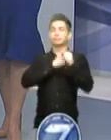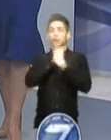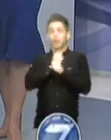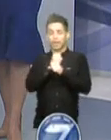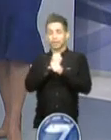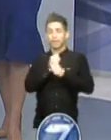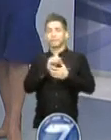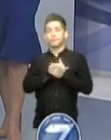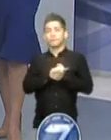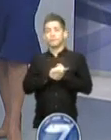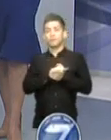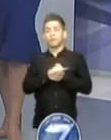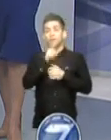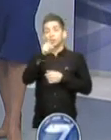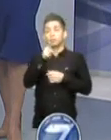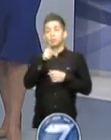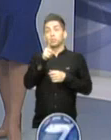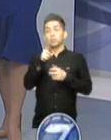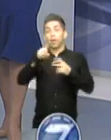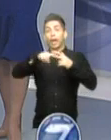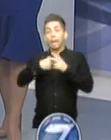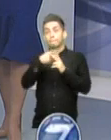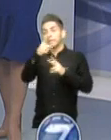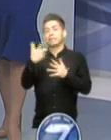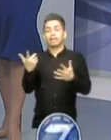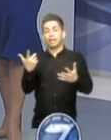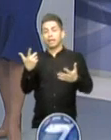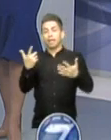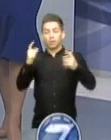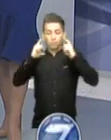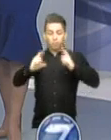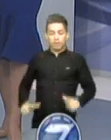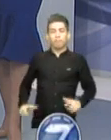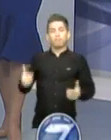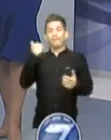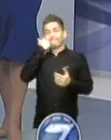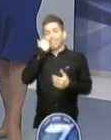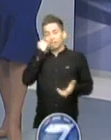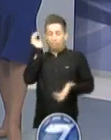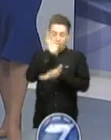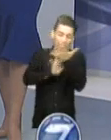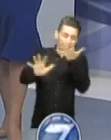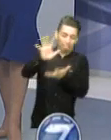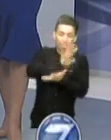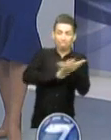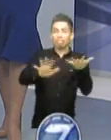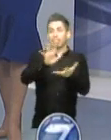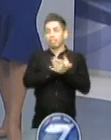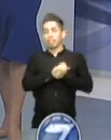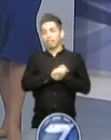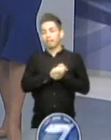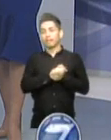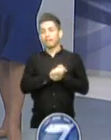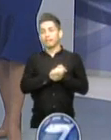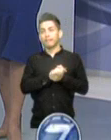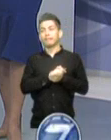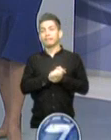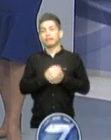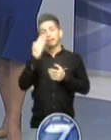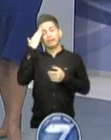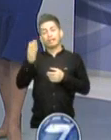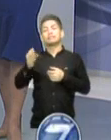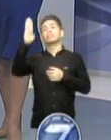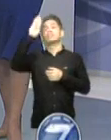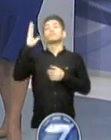entró en esta convulsión podríamos decir en este desorden pues de su cuerpo y gracias a dios incluso pero